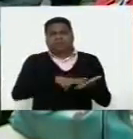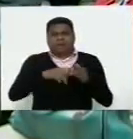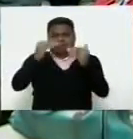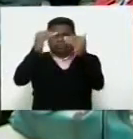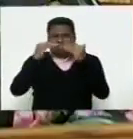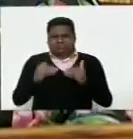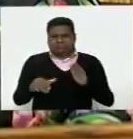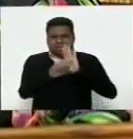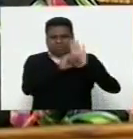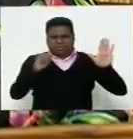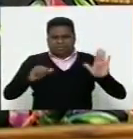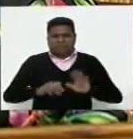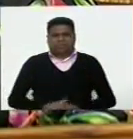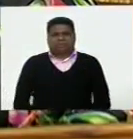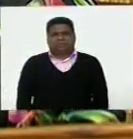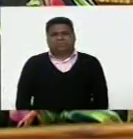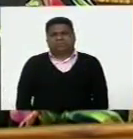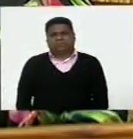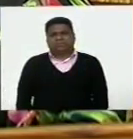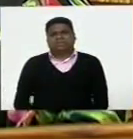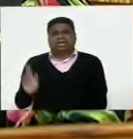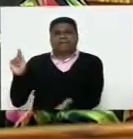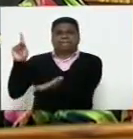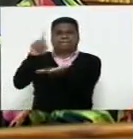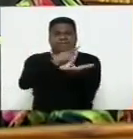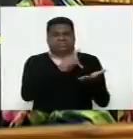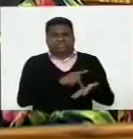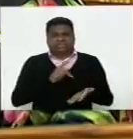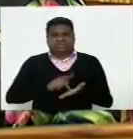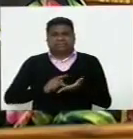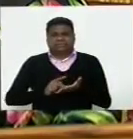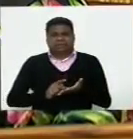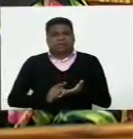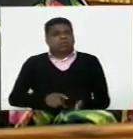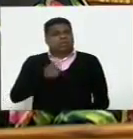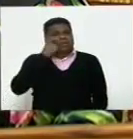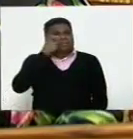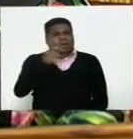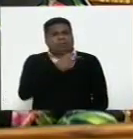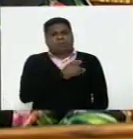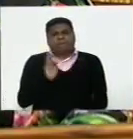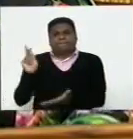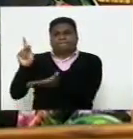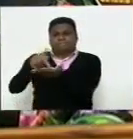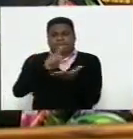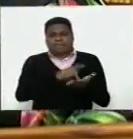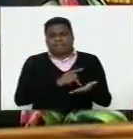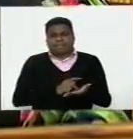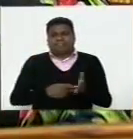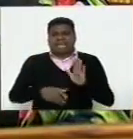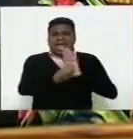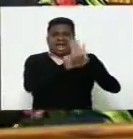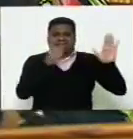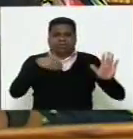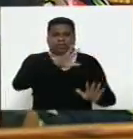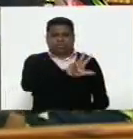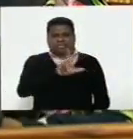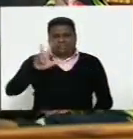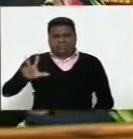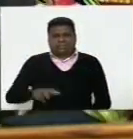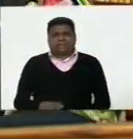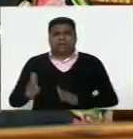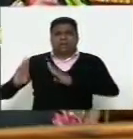artículo. De la participación del Poder Popular. Artículo 33. Los